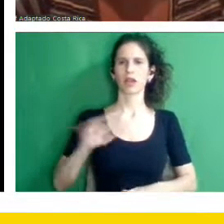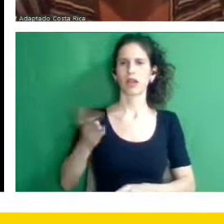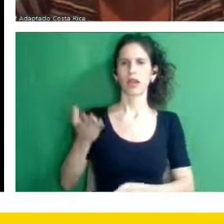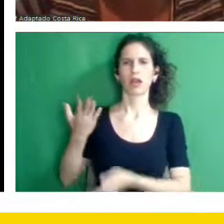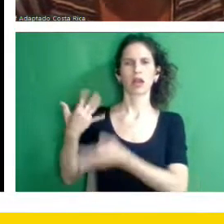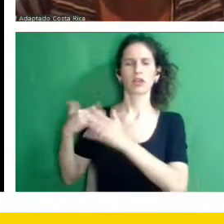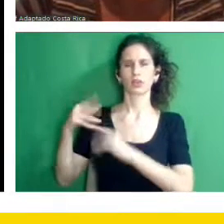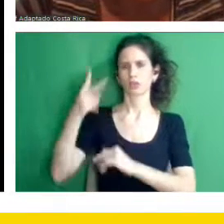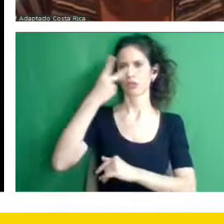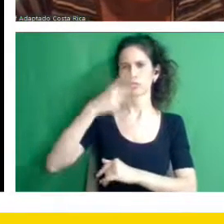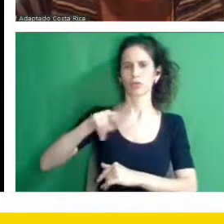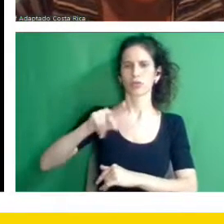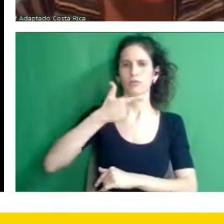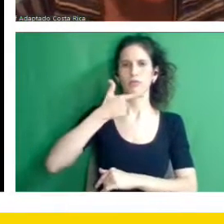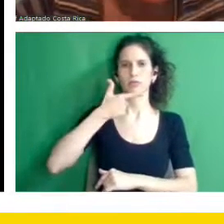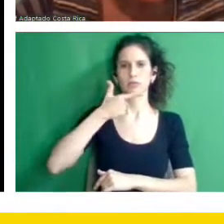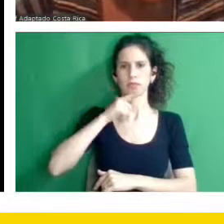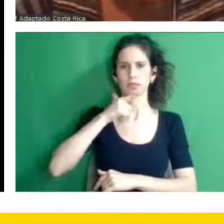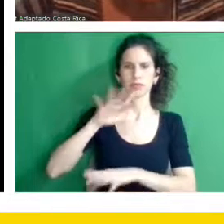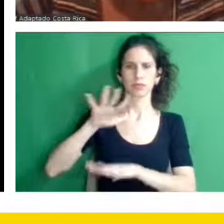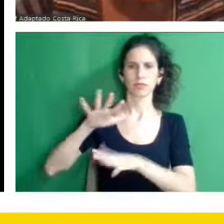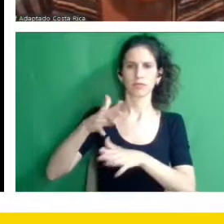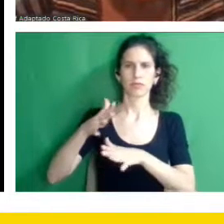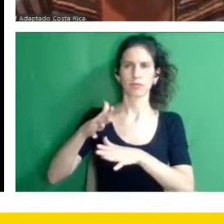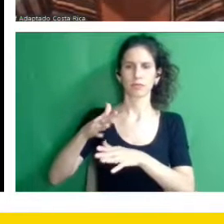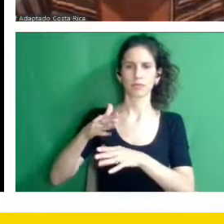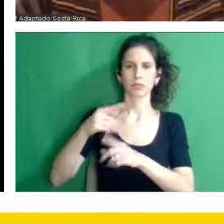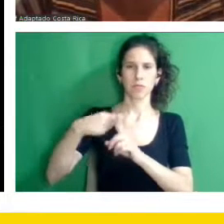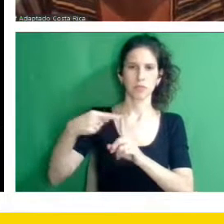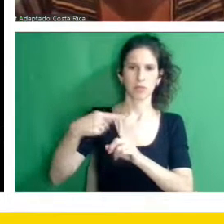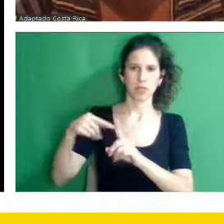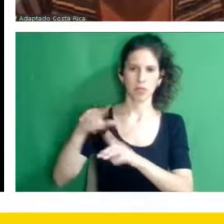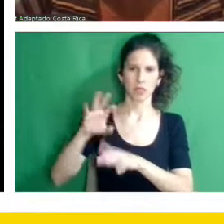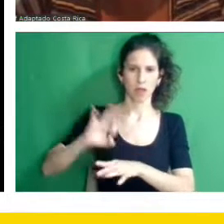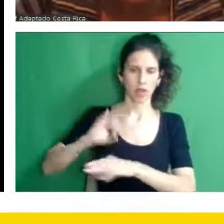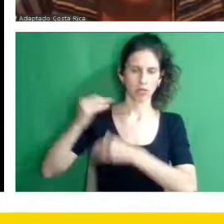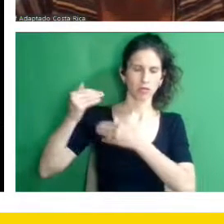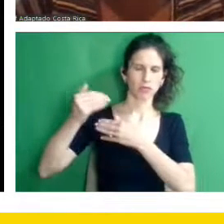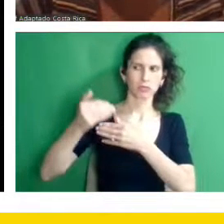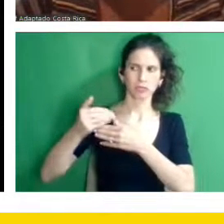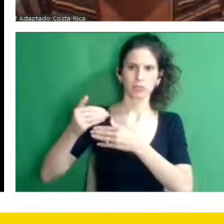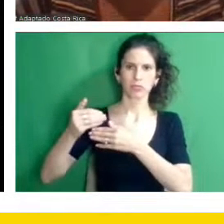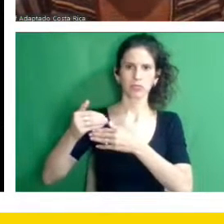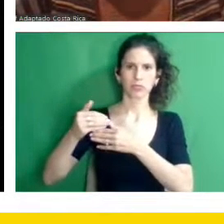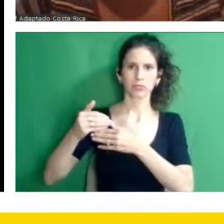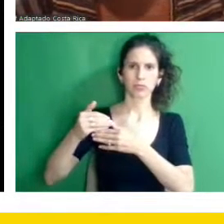para personas con discapacidad y llegó el